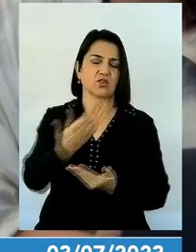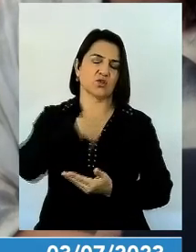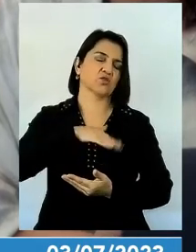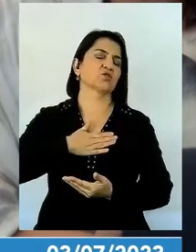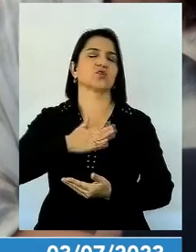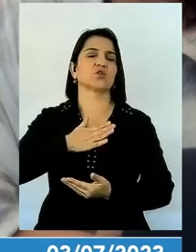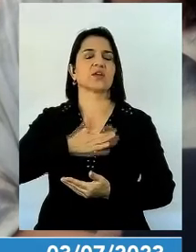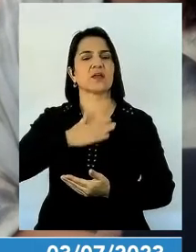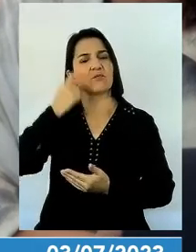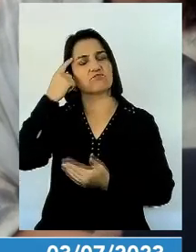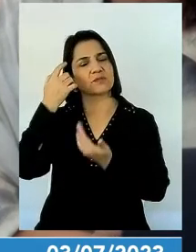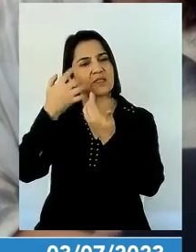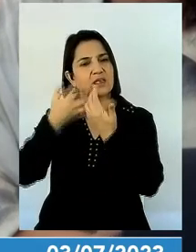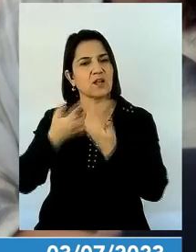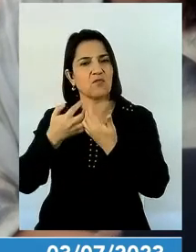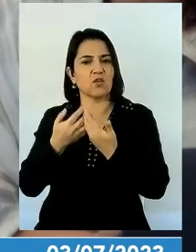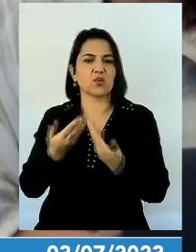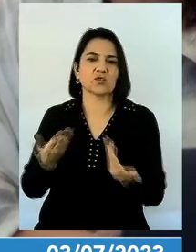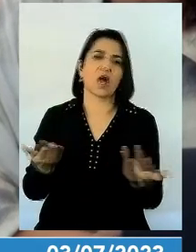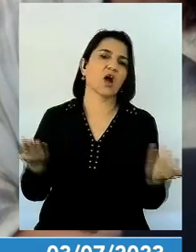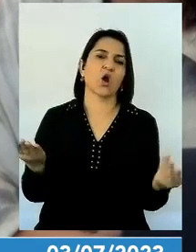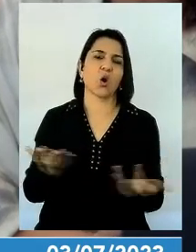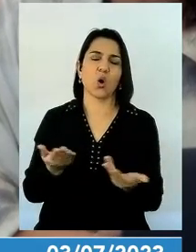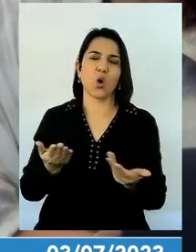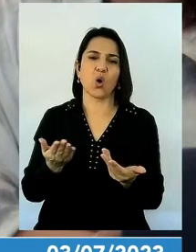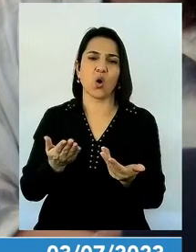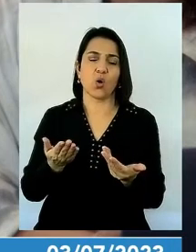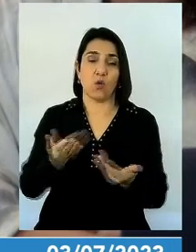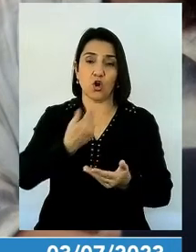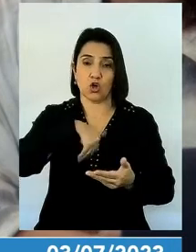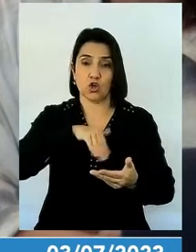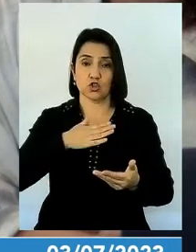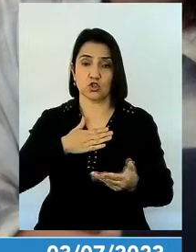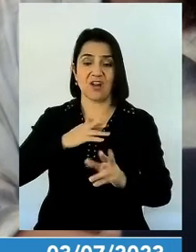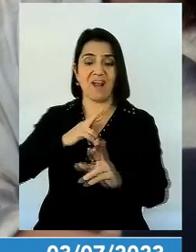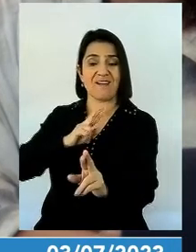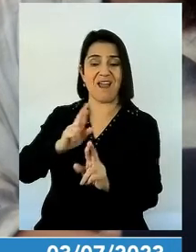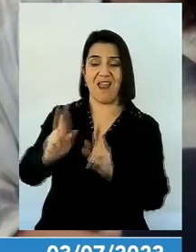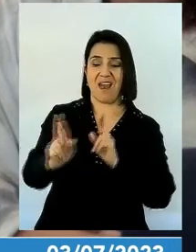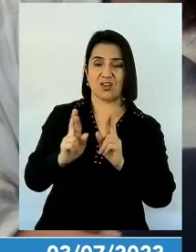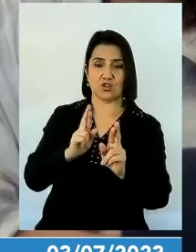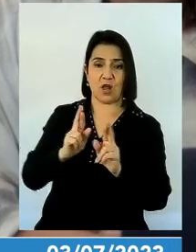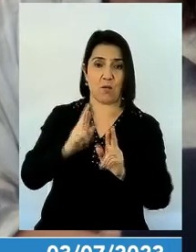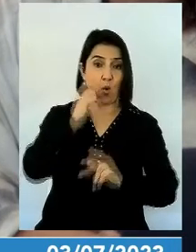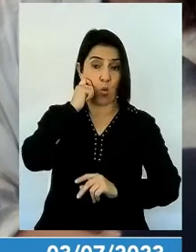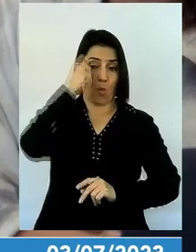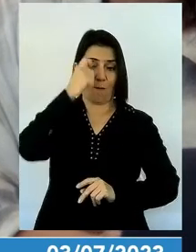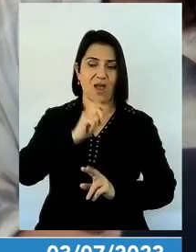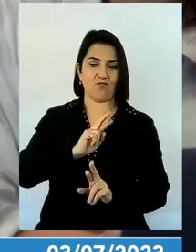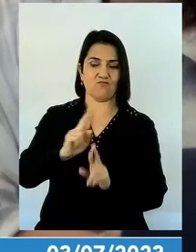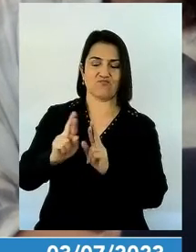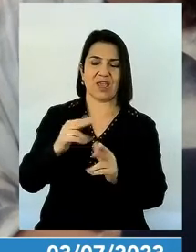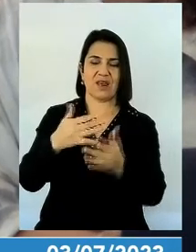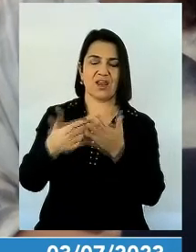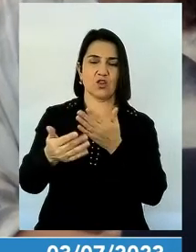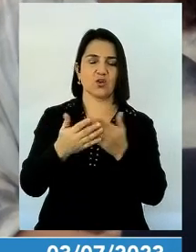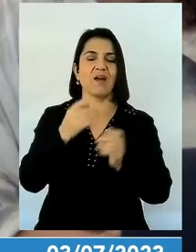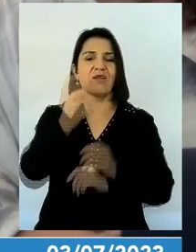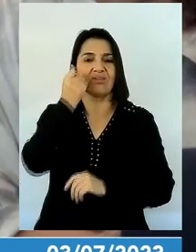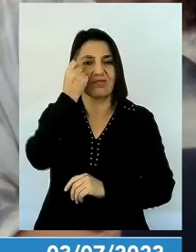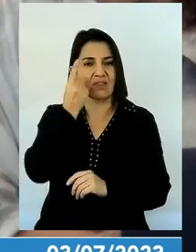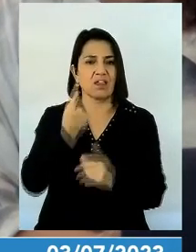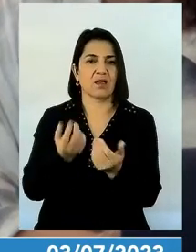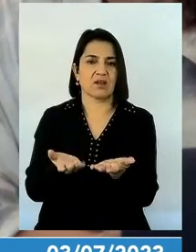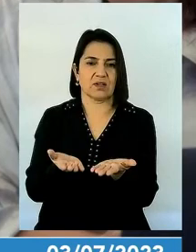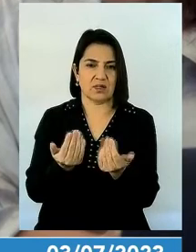esto, ¿cómo ha sido nuestra relación con la naturaleza? Nos damos cuenta que la necesidad que tenemos hoy en